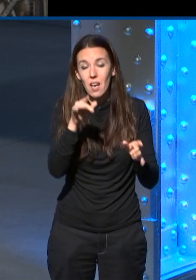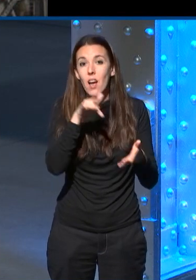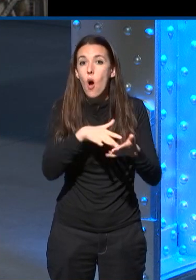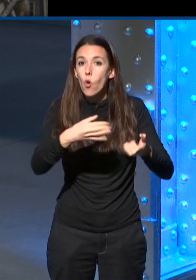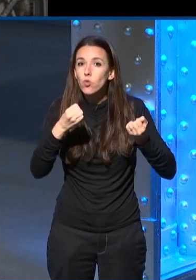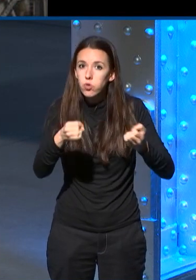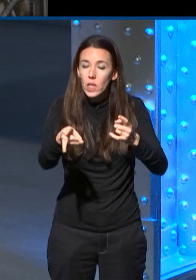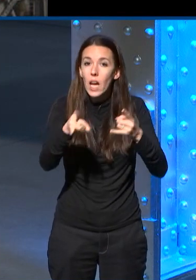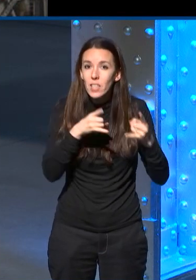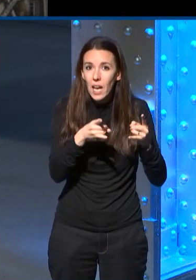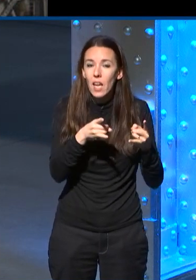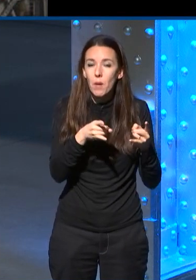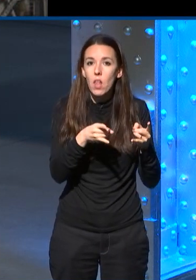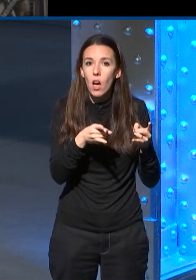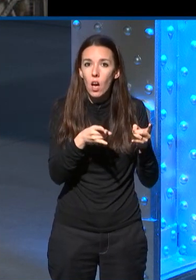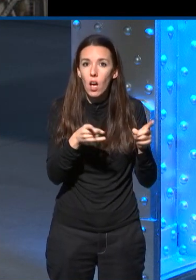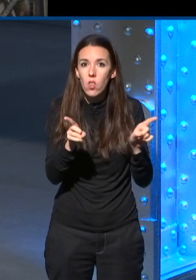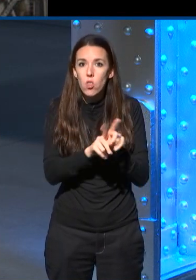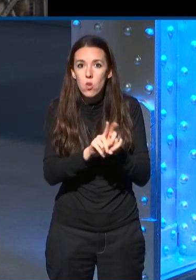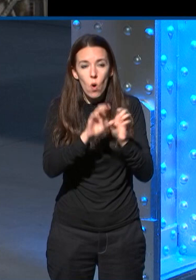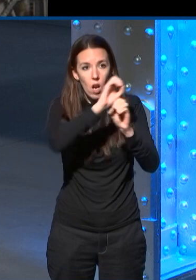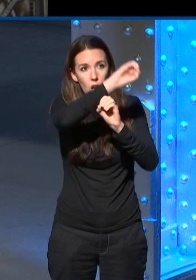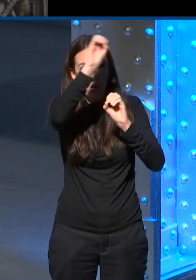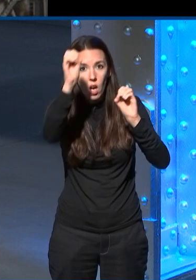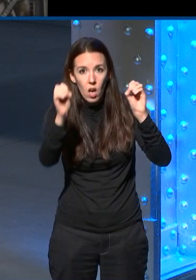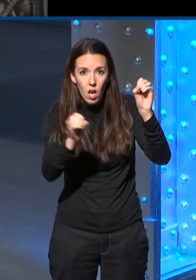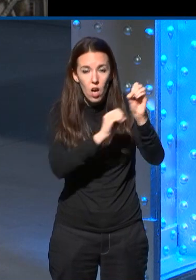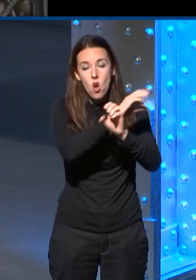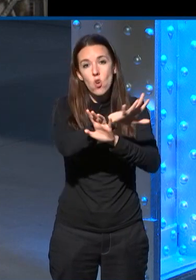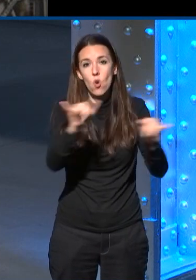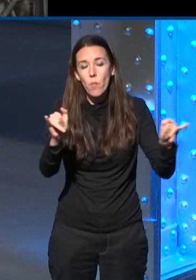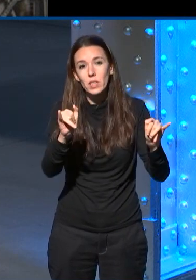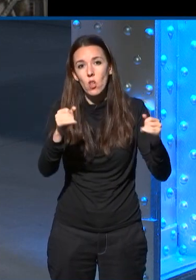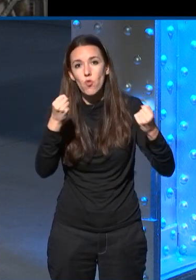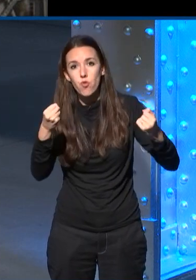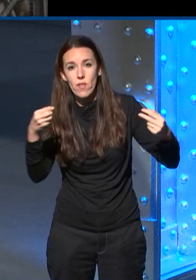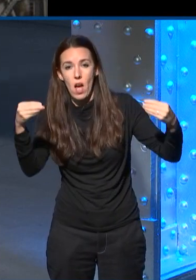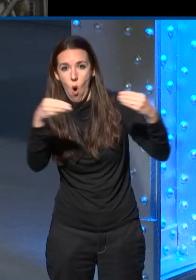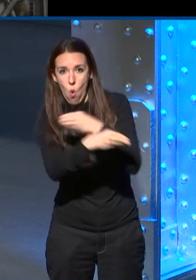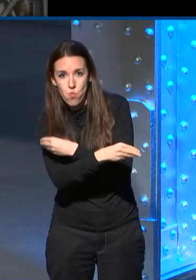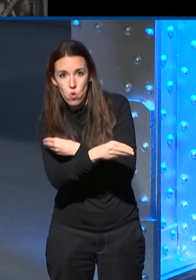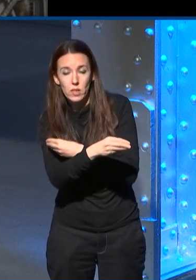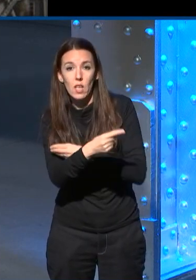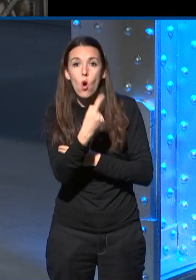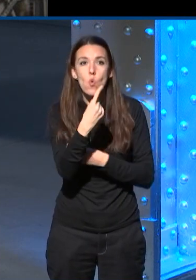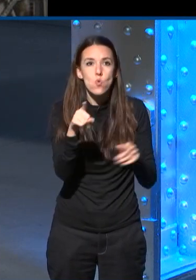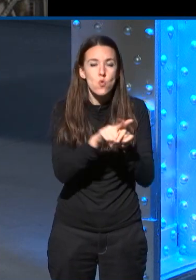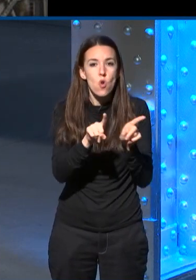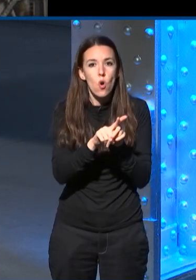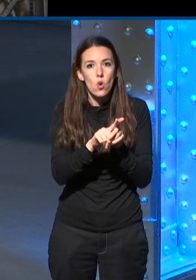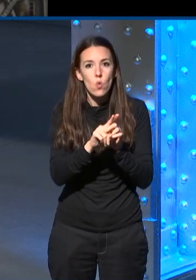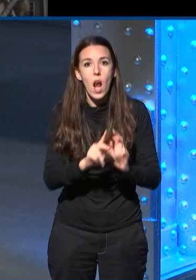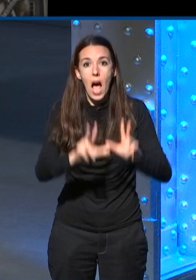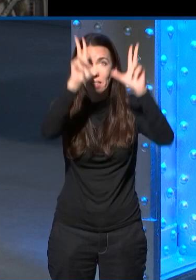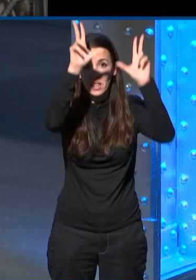de la gravedad, de atracción de la gravedad, como está girando, se compensa con una fuerza opuesta y entonces pues uno está como en un ascensor